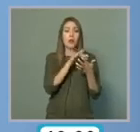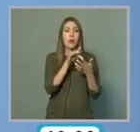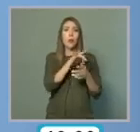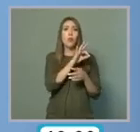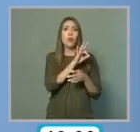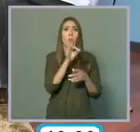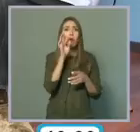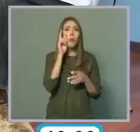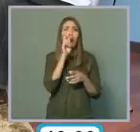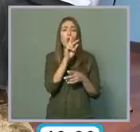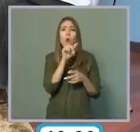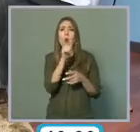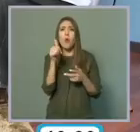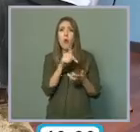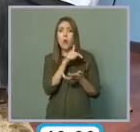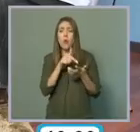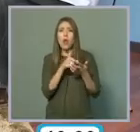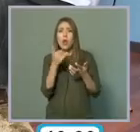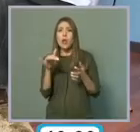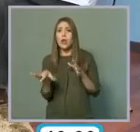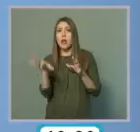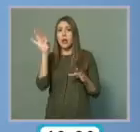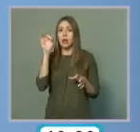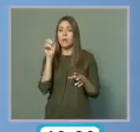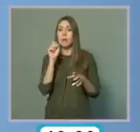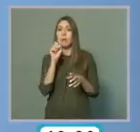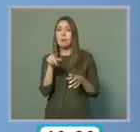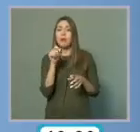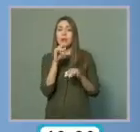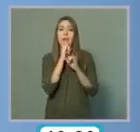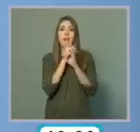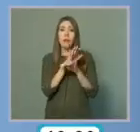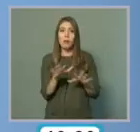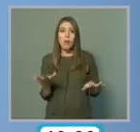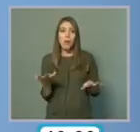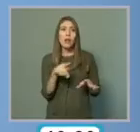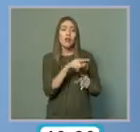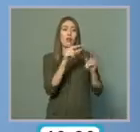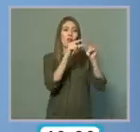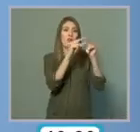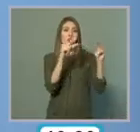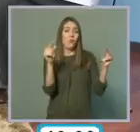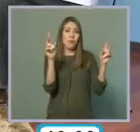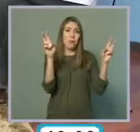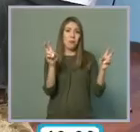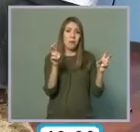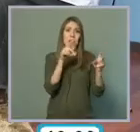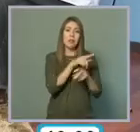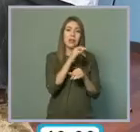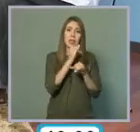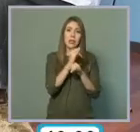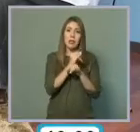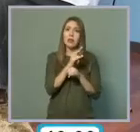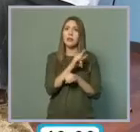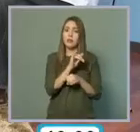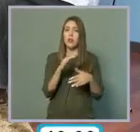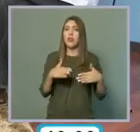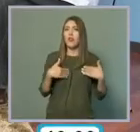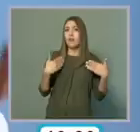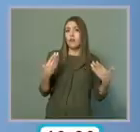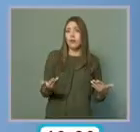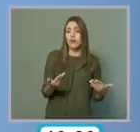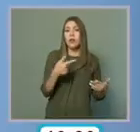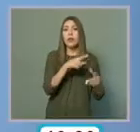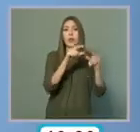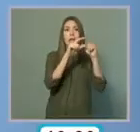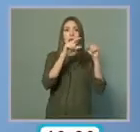en otro lado y encuentro esa misma Claro. información en otra fuente. La fuente es confiable, esto tiene mucho que ver. Es reconocida la fuente por